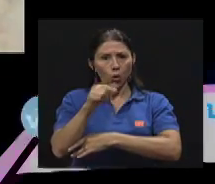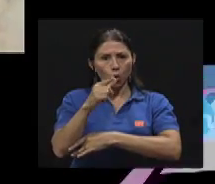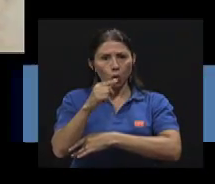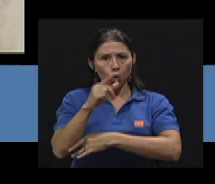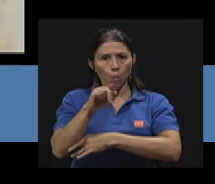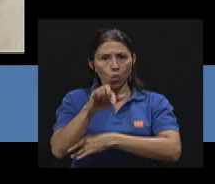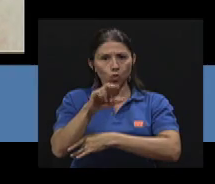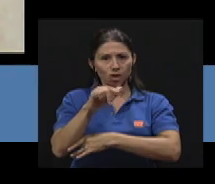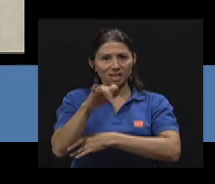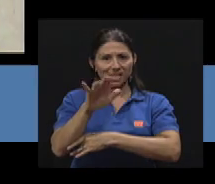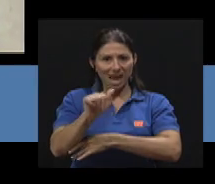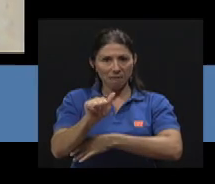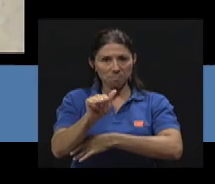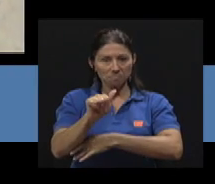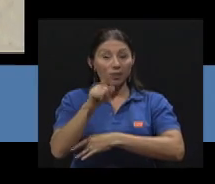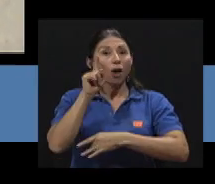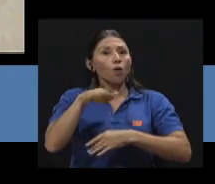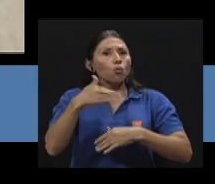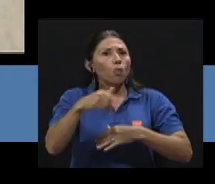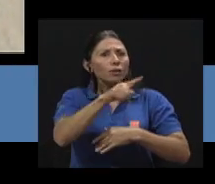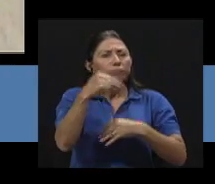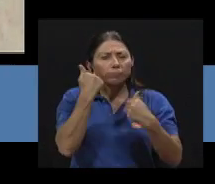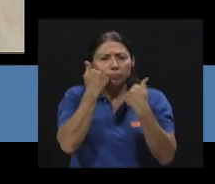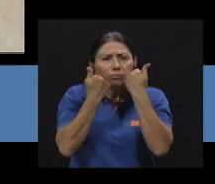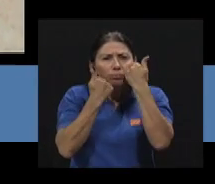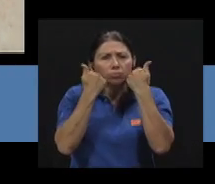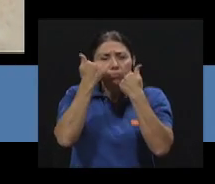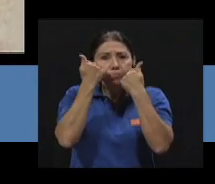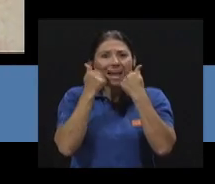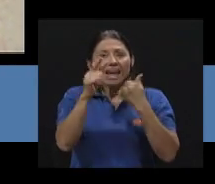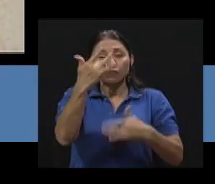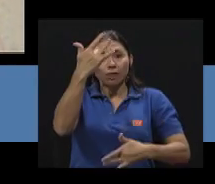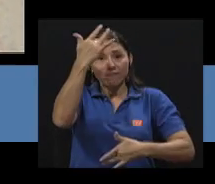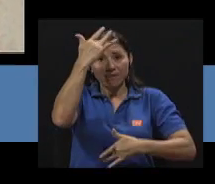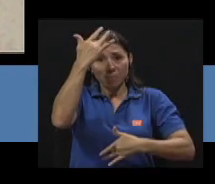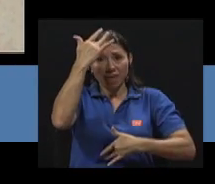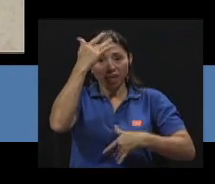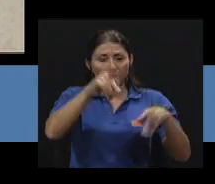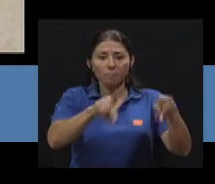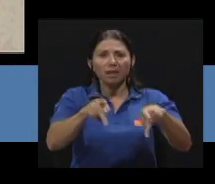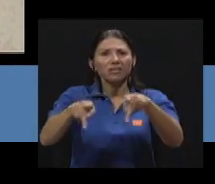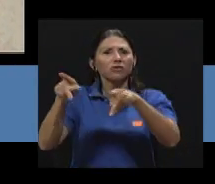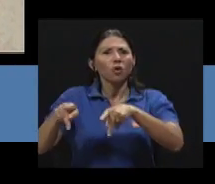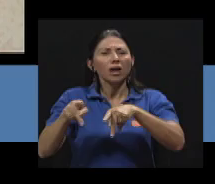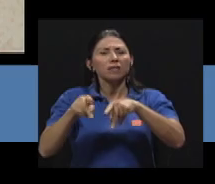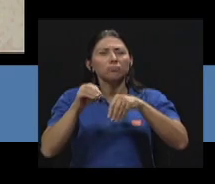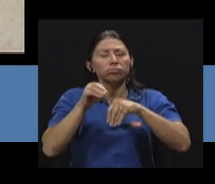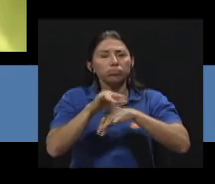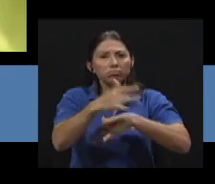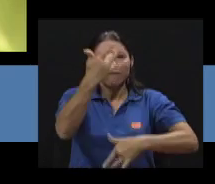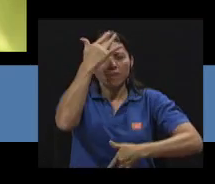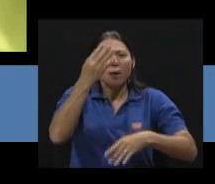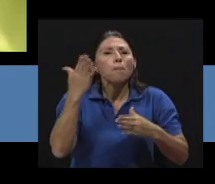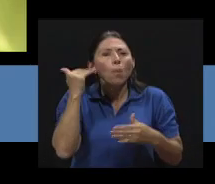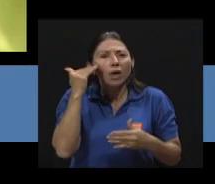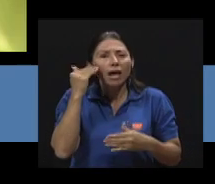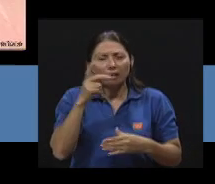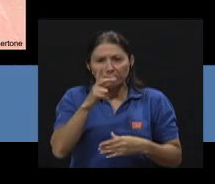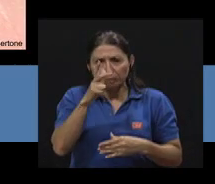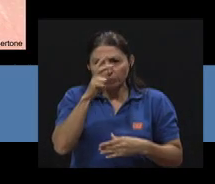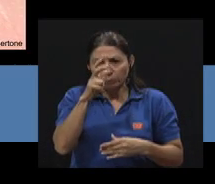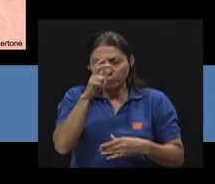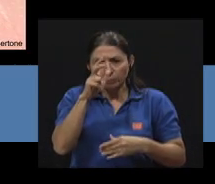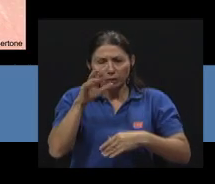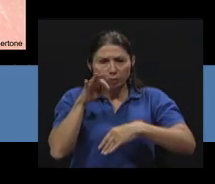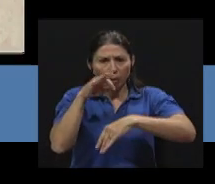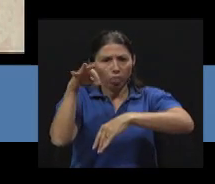la fiebre ocasionada por el virus Chikungunya es una enfermedad transmitida al ser humano por la picadura de mosquitos infectados